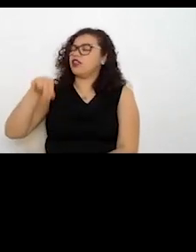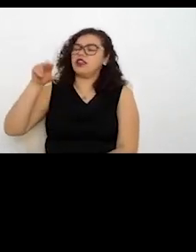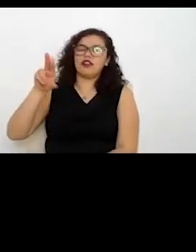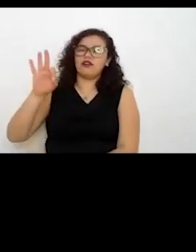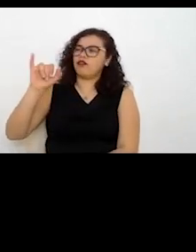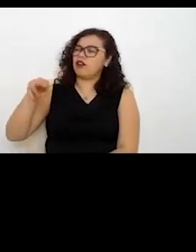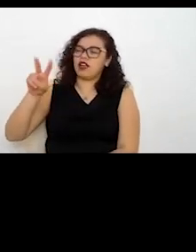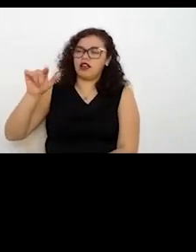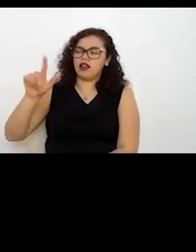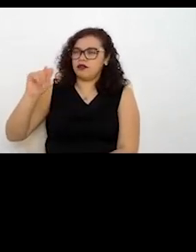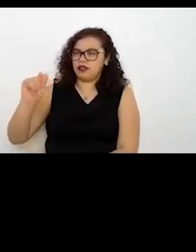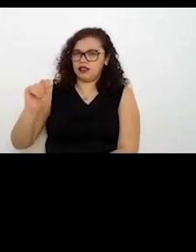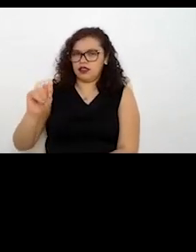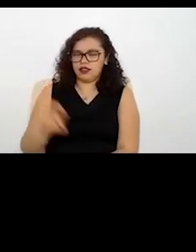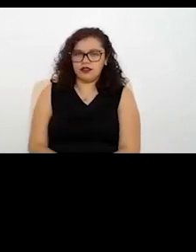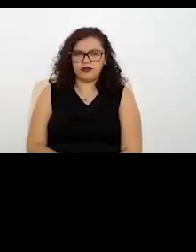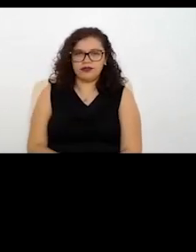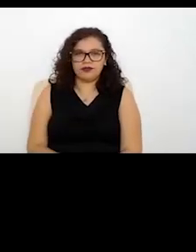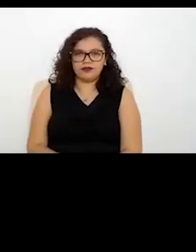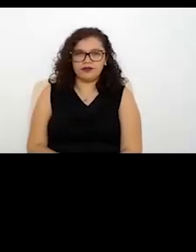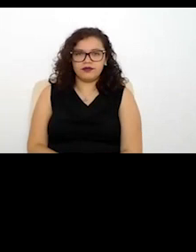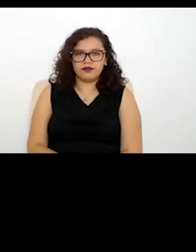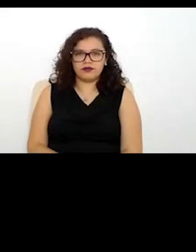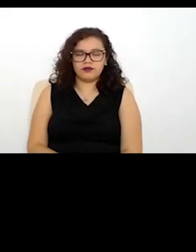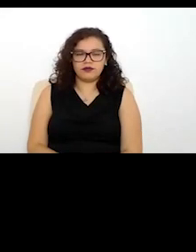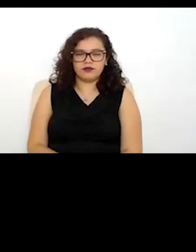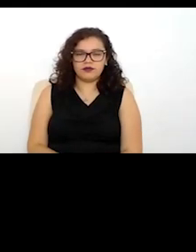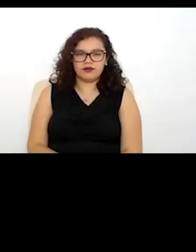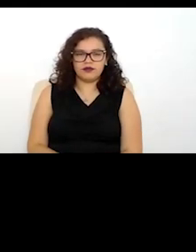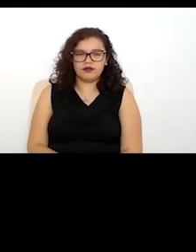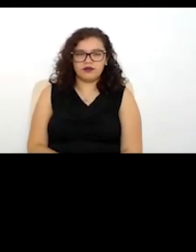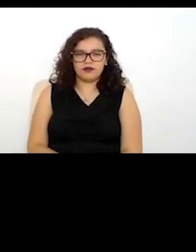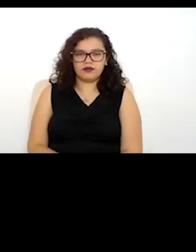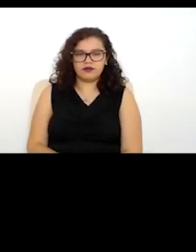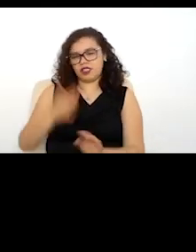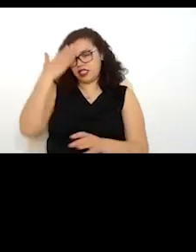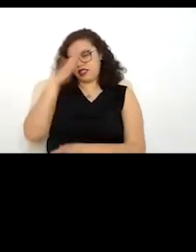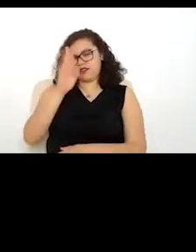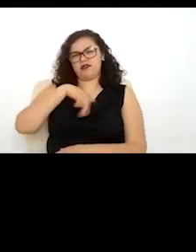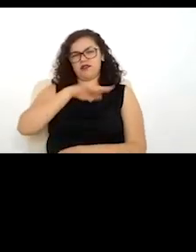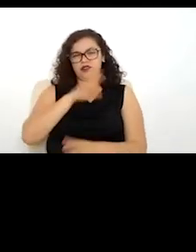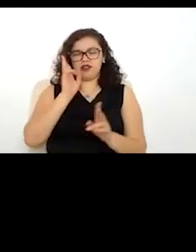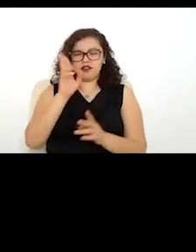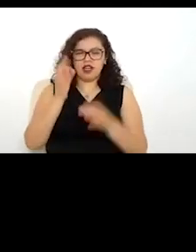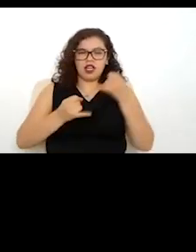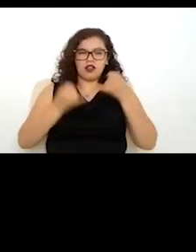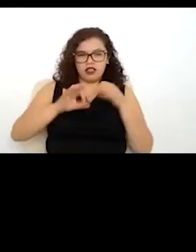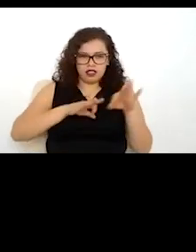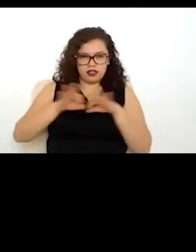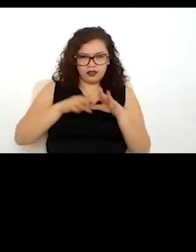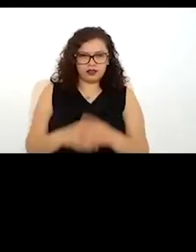las aportaciones que hace el patrón del Infonavit. La estabilidad del empleo, que ya más o menos lo vimos, la justicia laboral